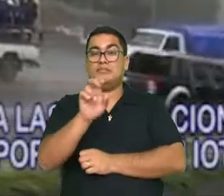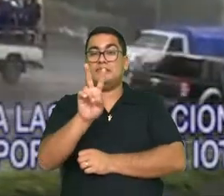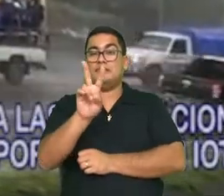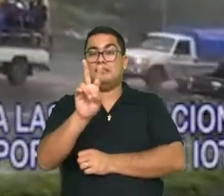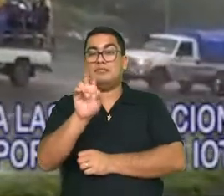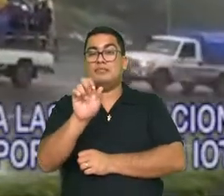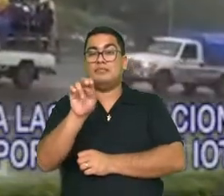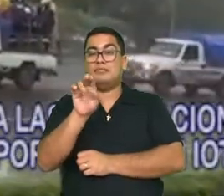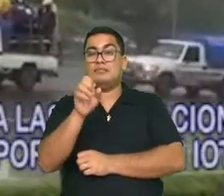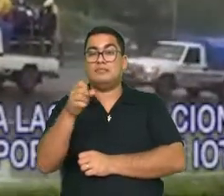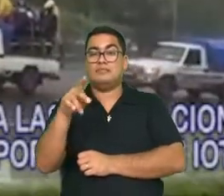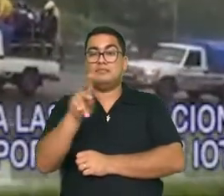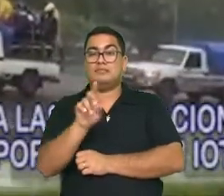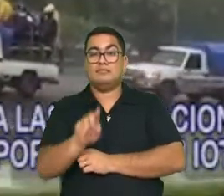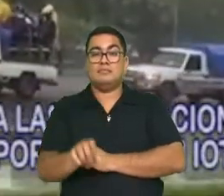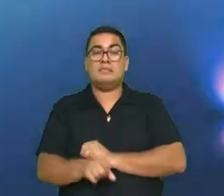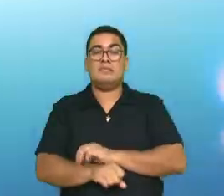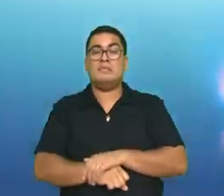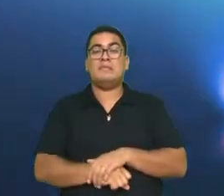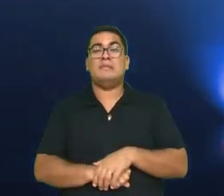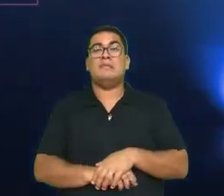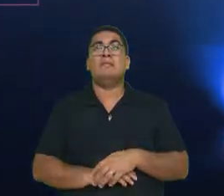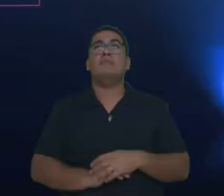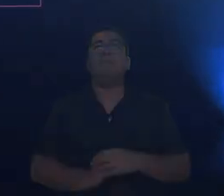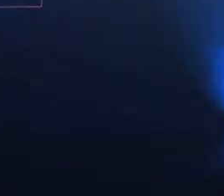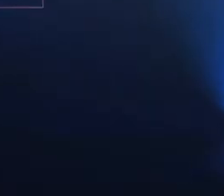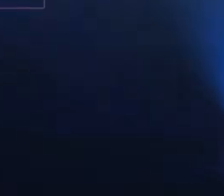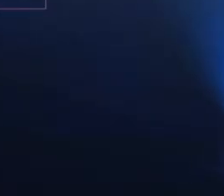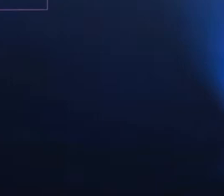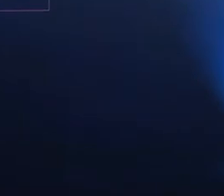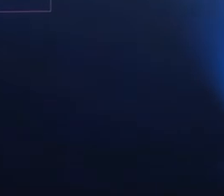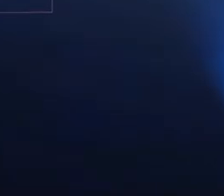canal parlamentario Vanessa Paz.